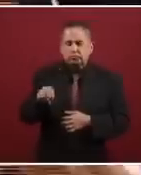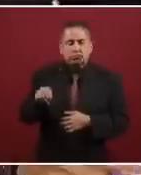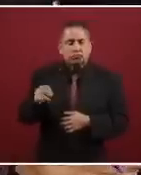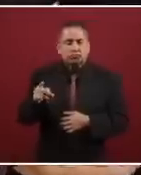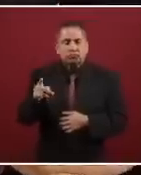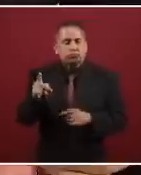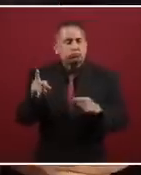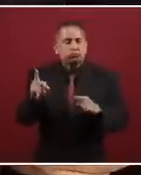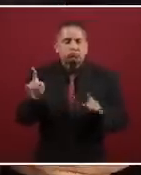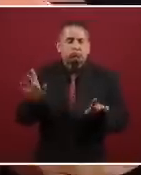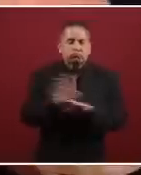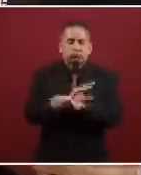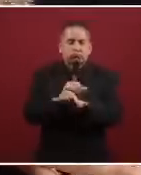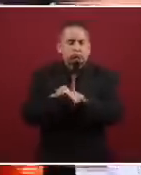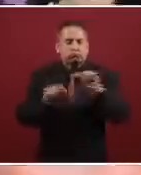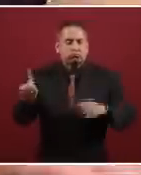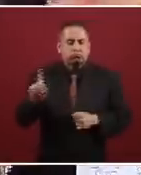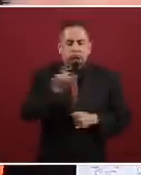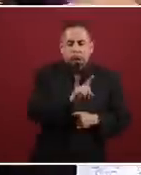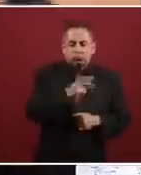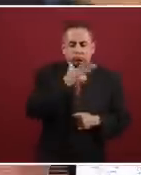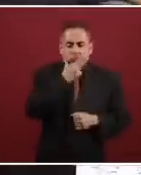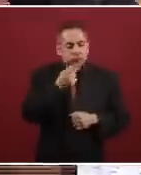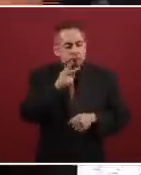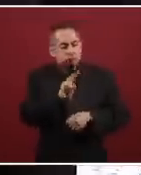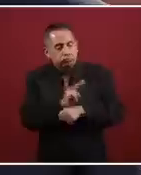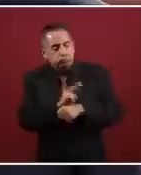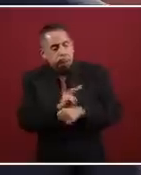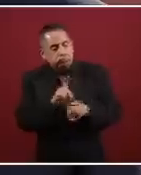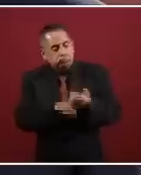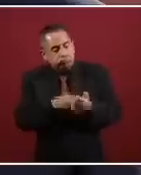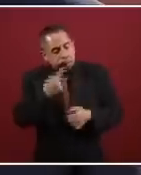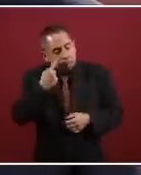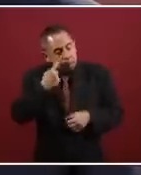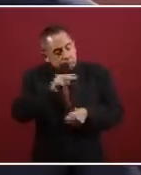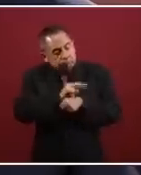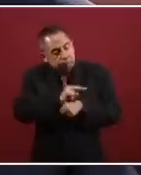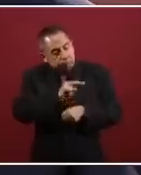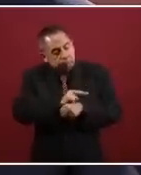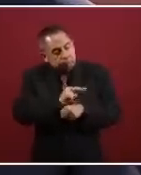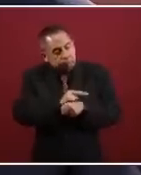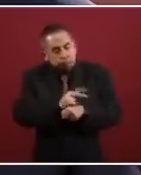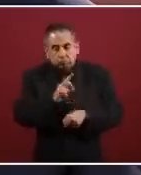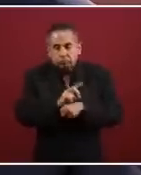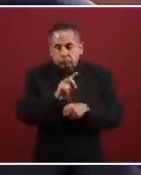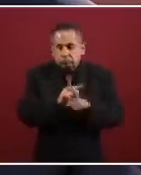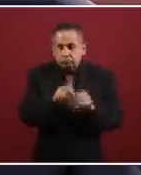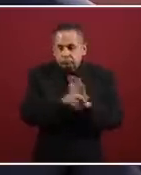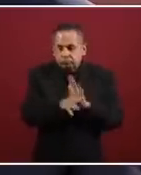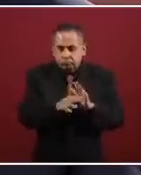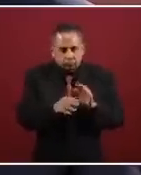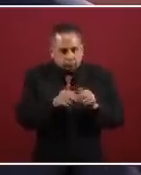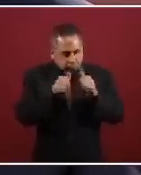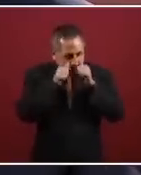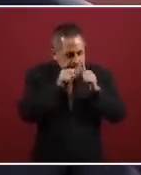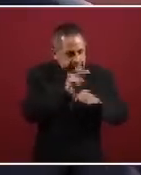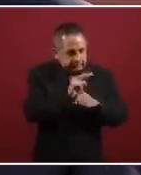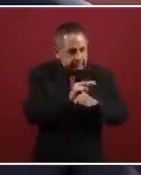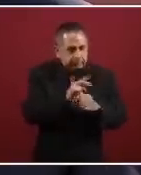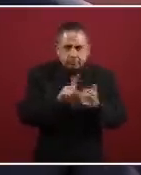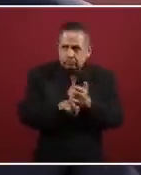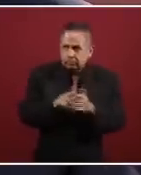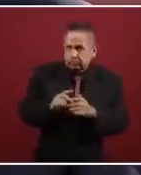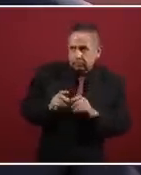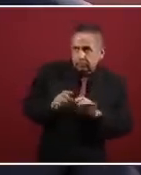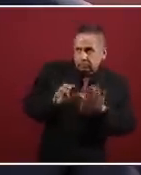mandar un señor, alguien, un censor, para que estuviera todos los días en el periódico a ver